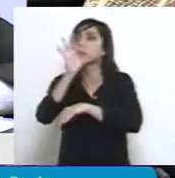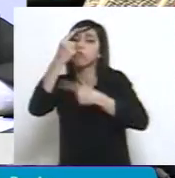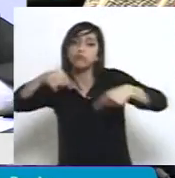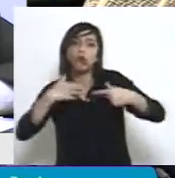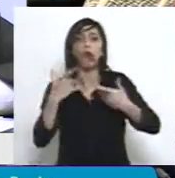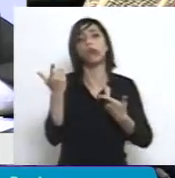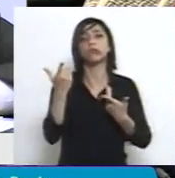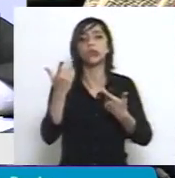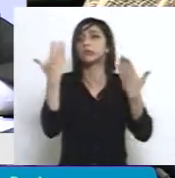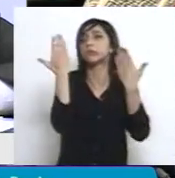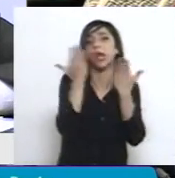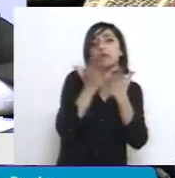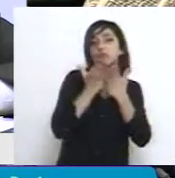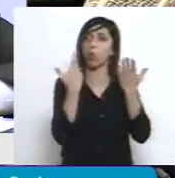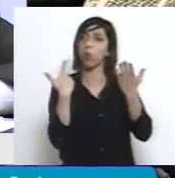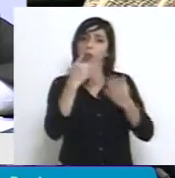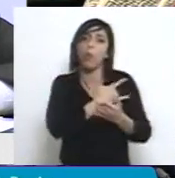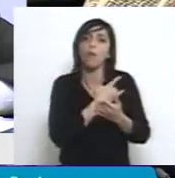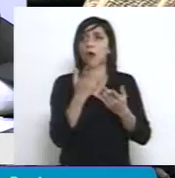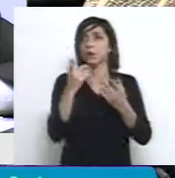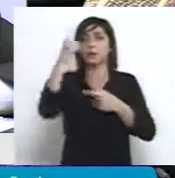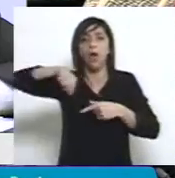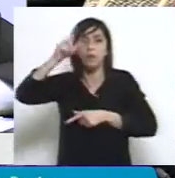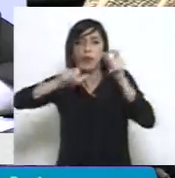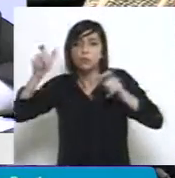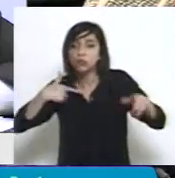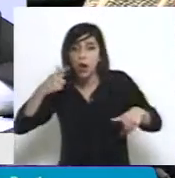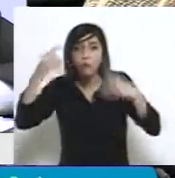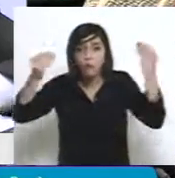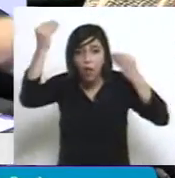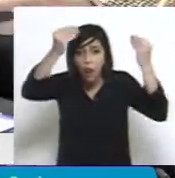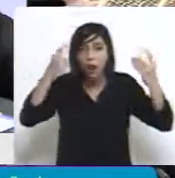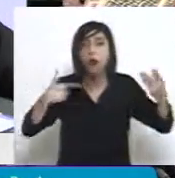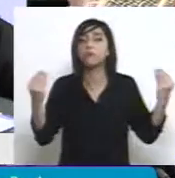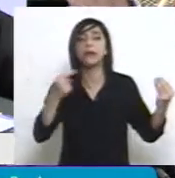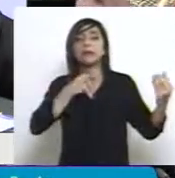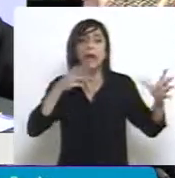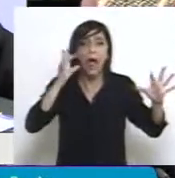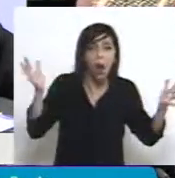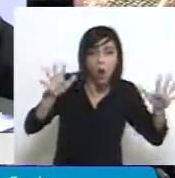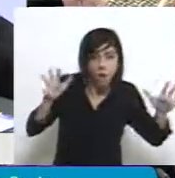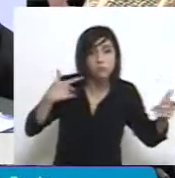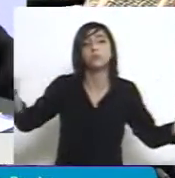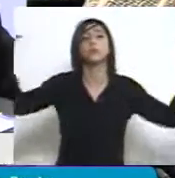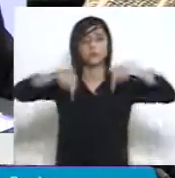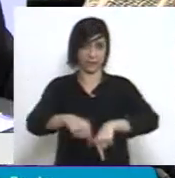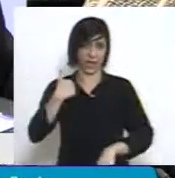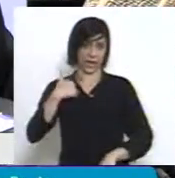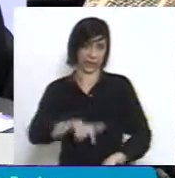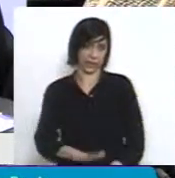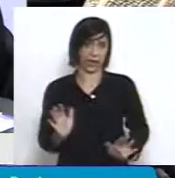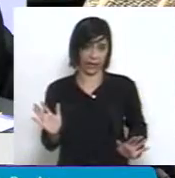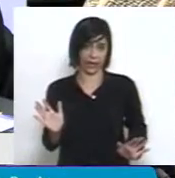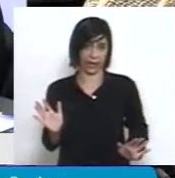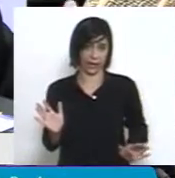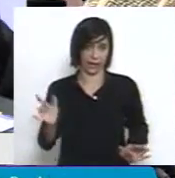Argentina, o cuando quieren seguir una carrera universitaria, vienen a la Argentina. Digo, porque esas comparaciones que